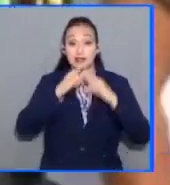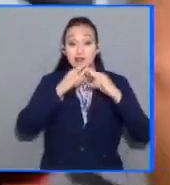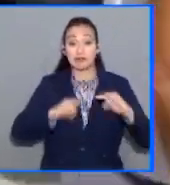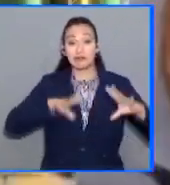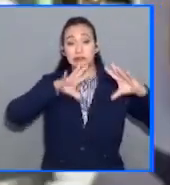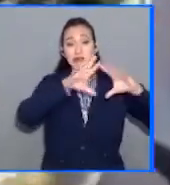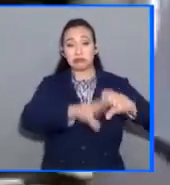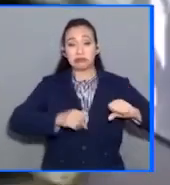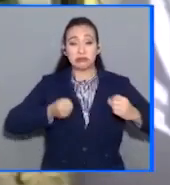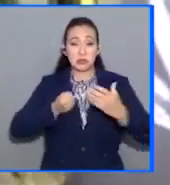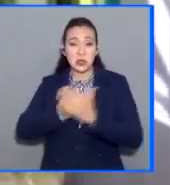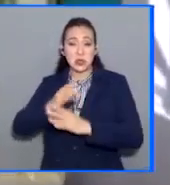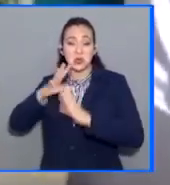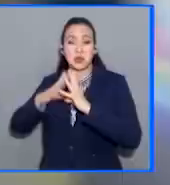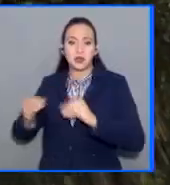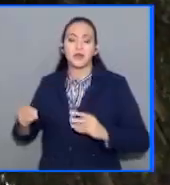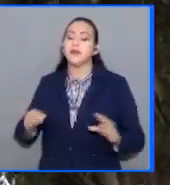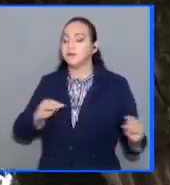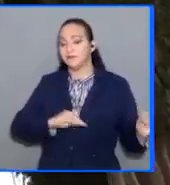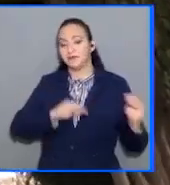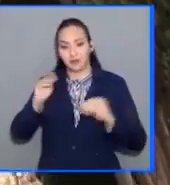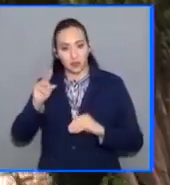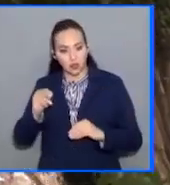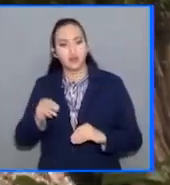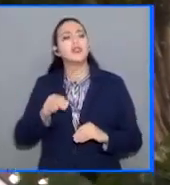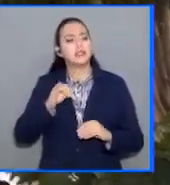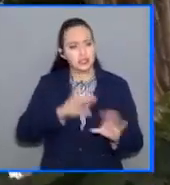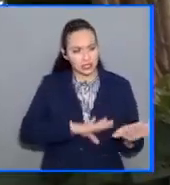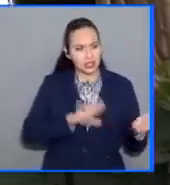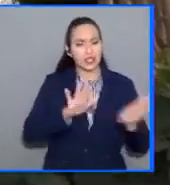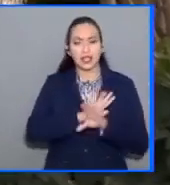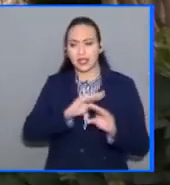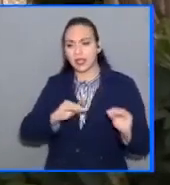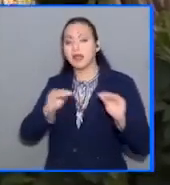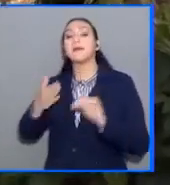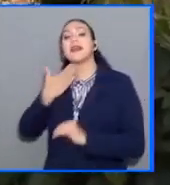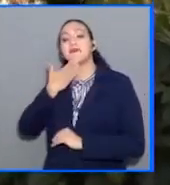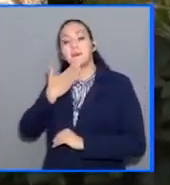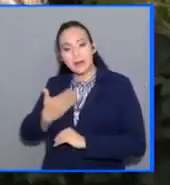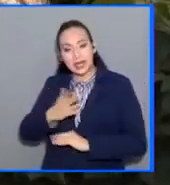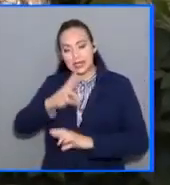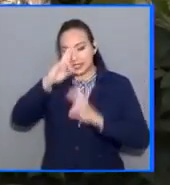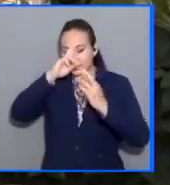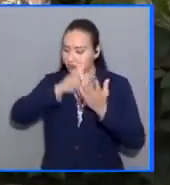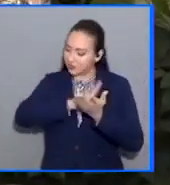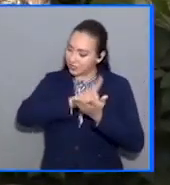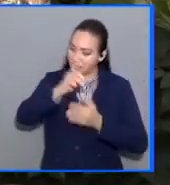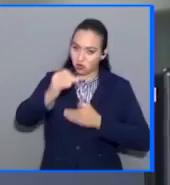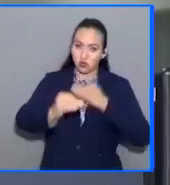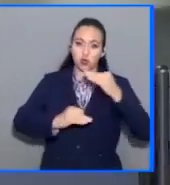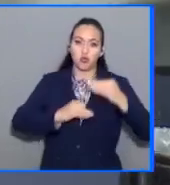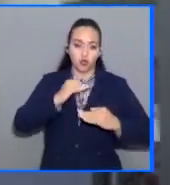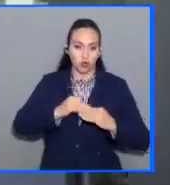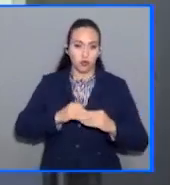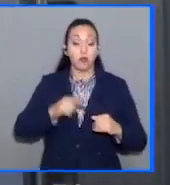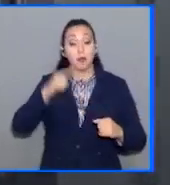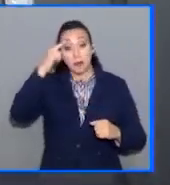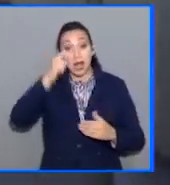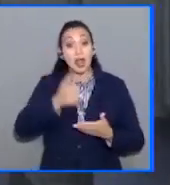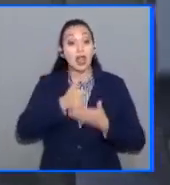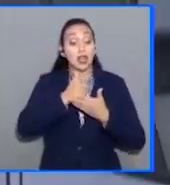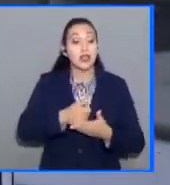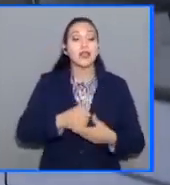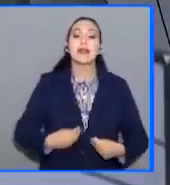el fin de que su reubicación se realice con pleno respeto a sus derechos y se brinden condiciones dignas de